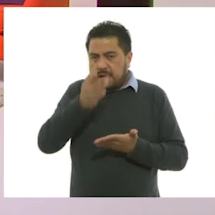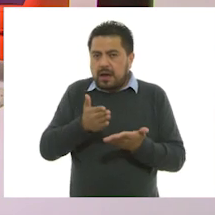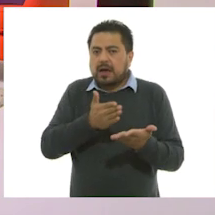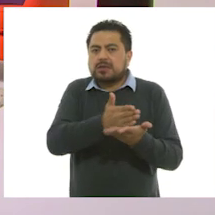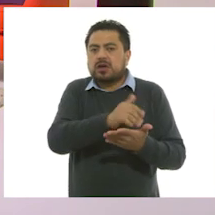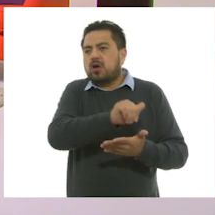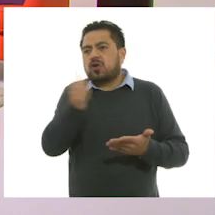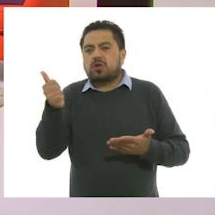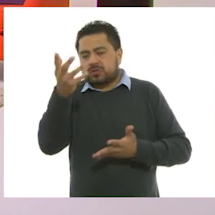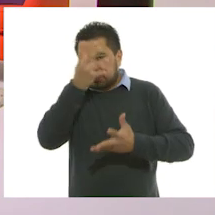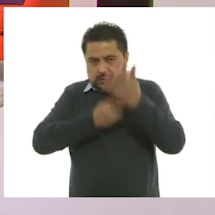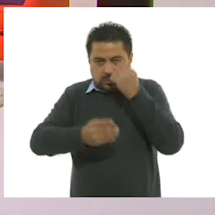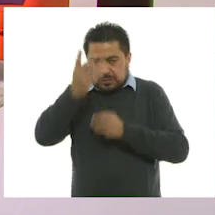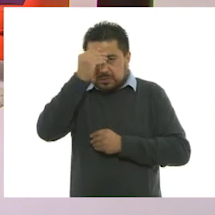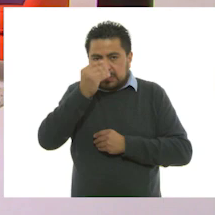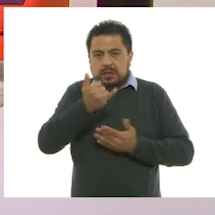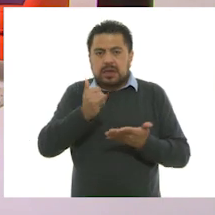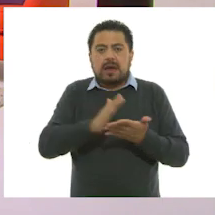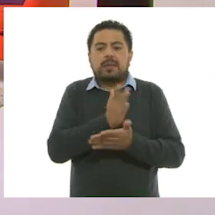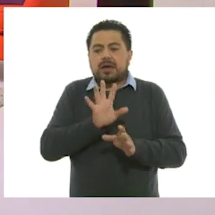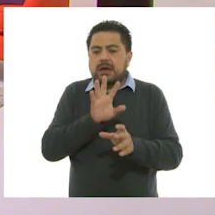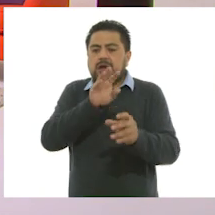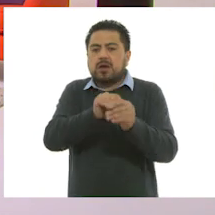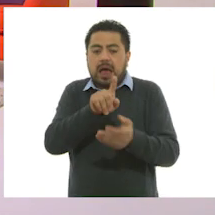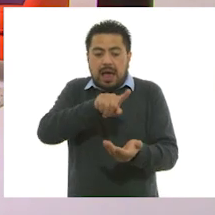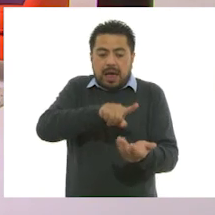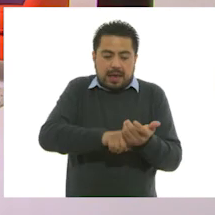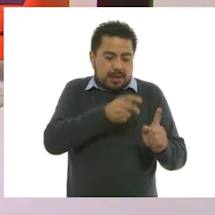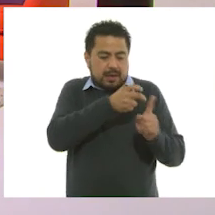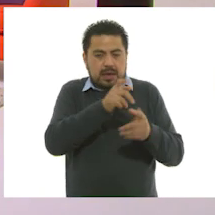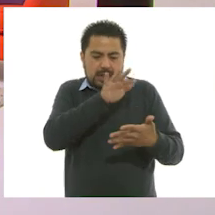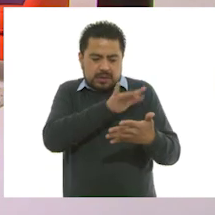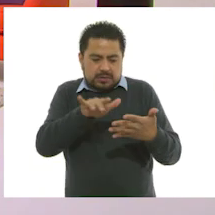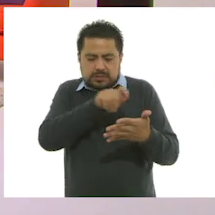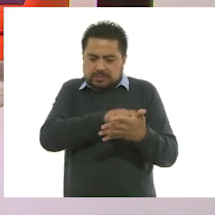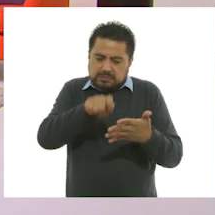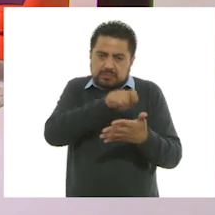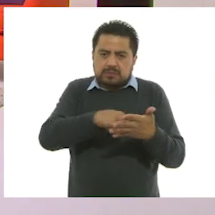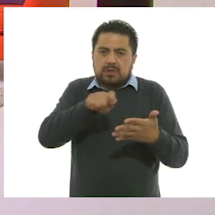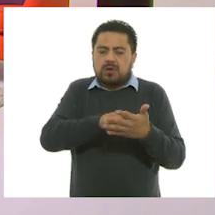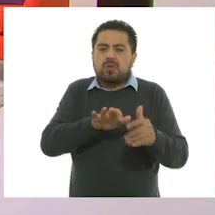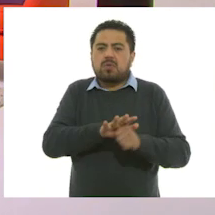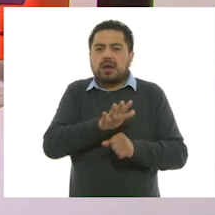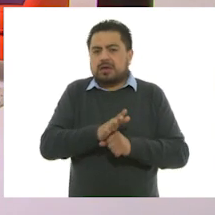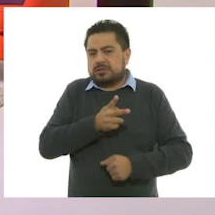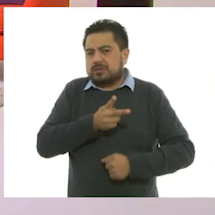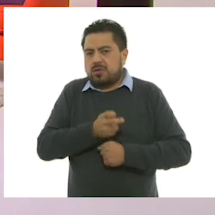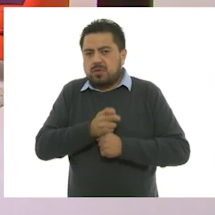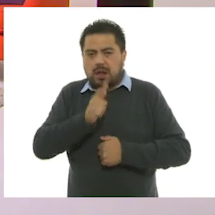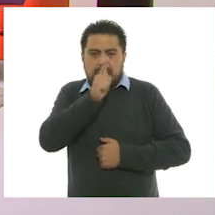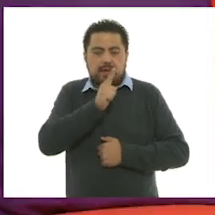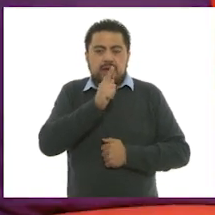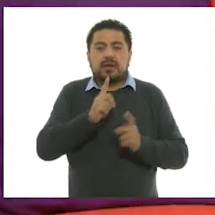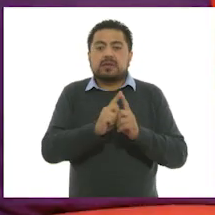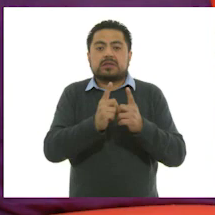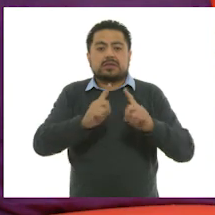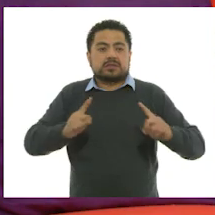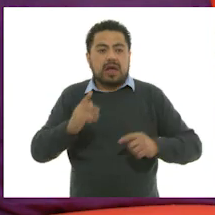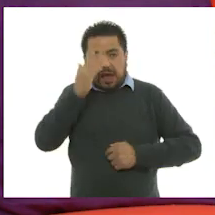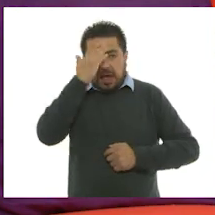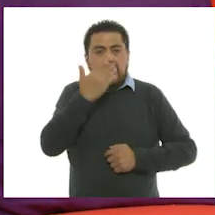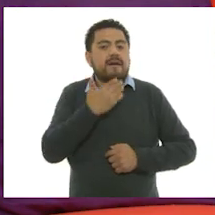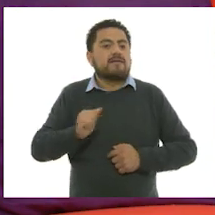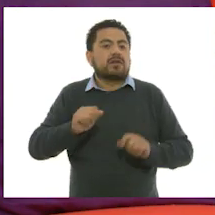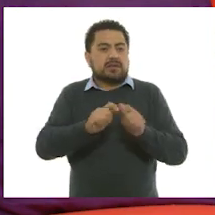acceso a otros aprendizajes, incluyéndose dentro de estos la lectura y escritura de una segunda lengua. Al desarrollar